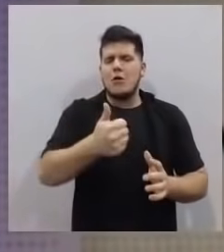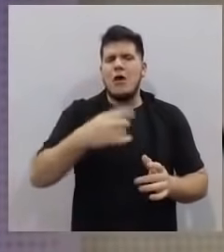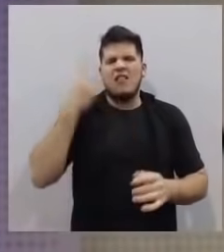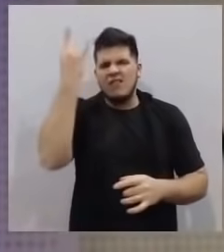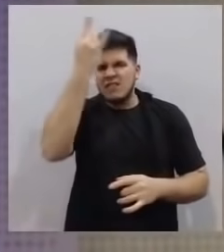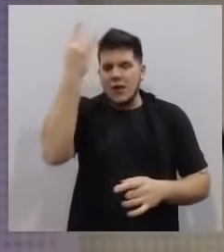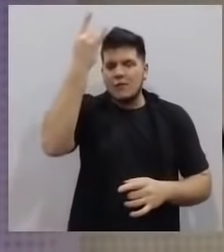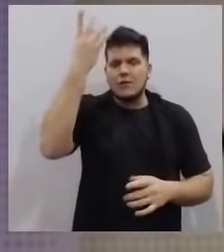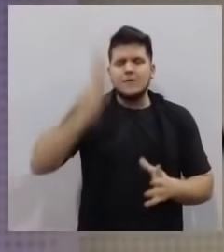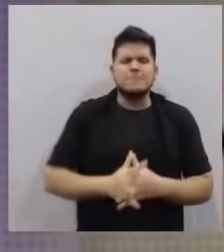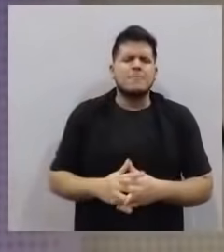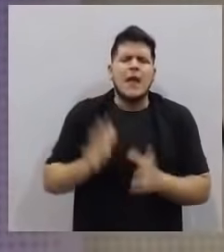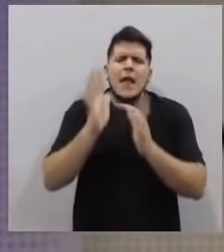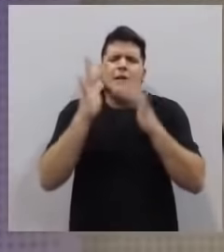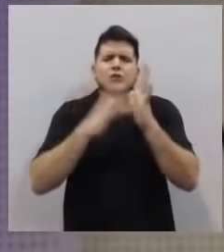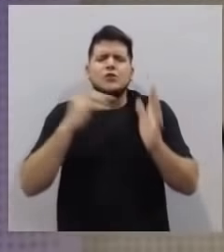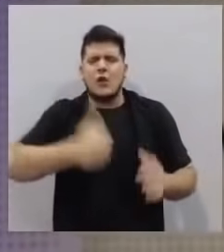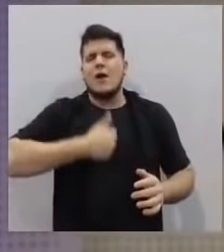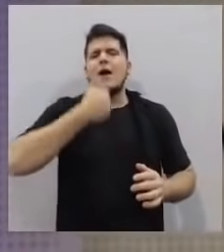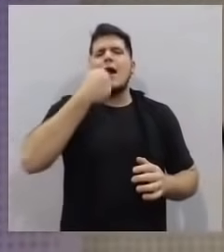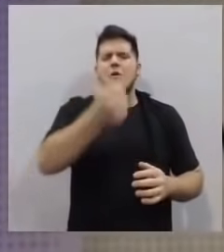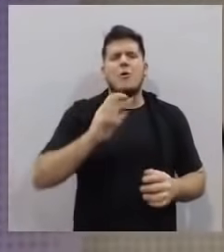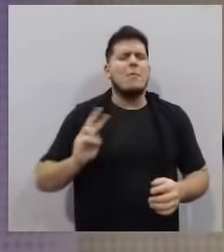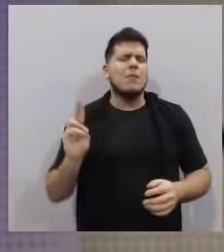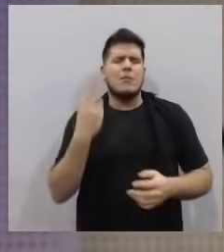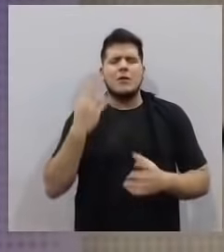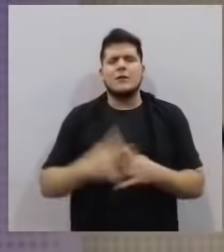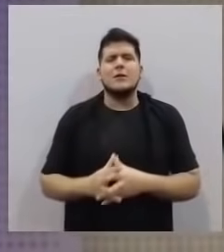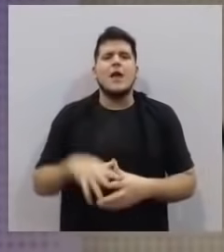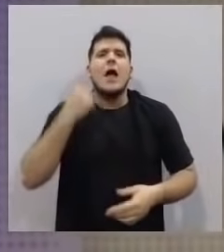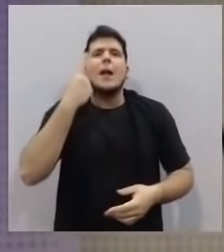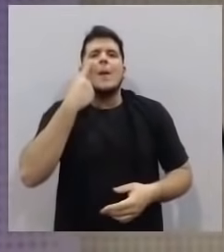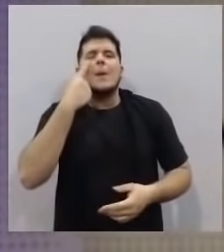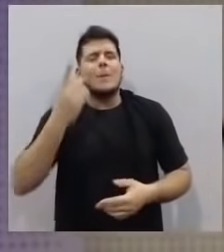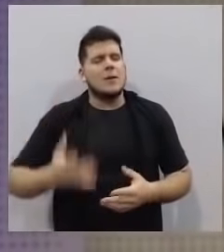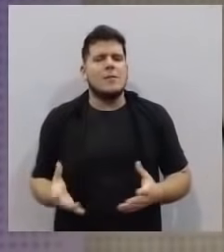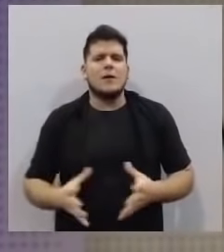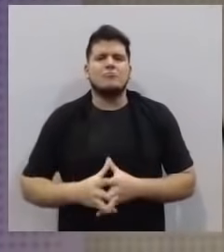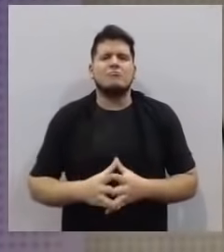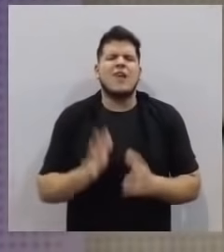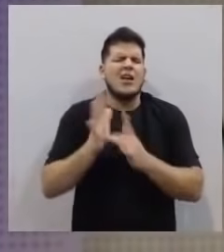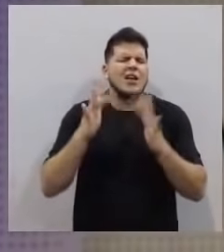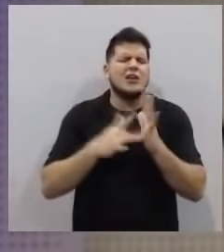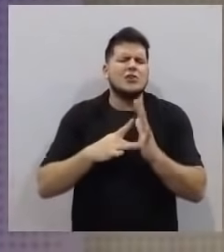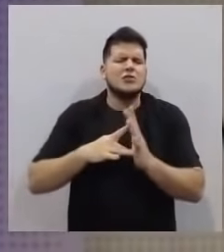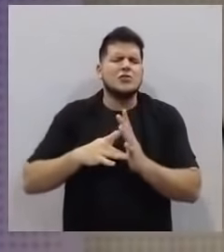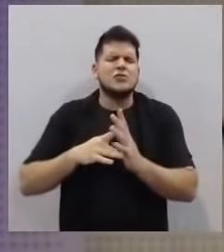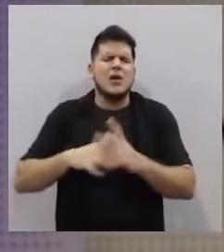todos los demonios ha vencido la muerte ha resucitado y vive señor tú nos has dado autoridad